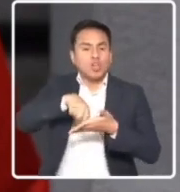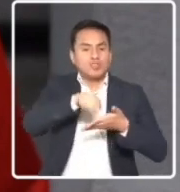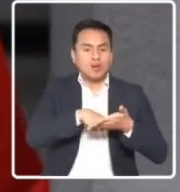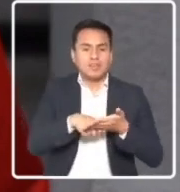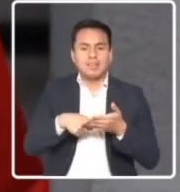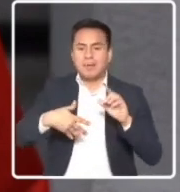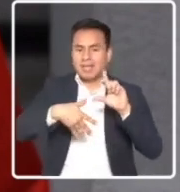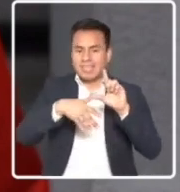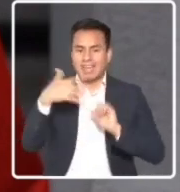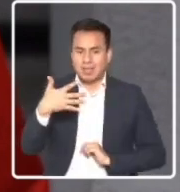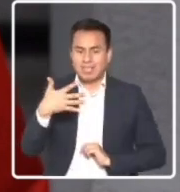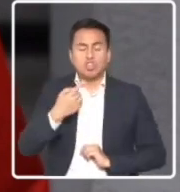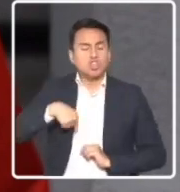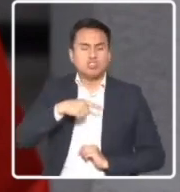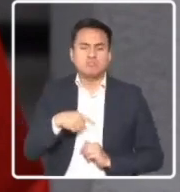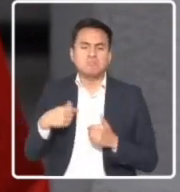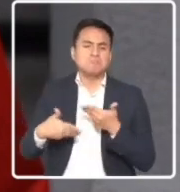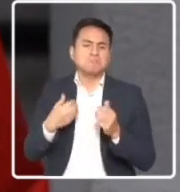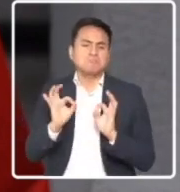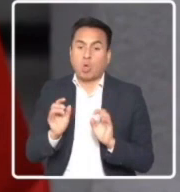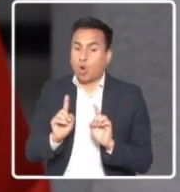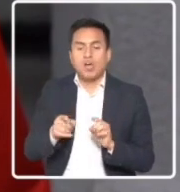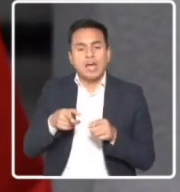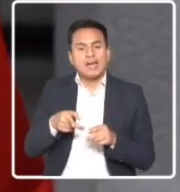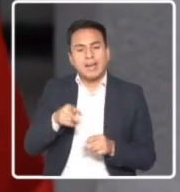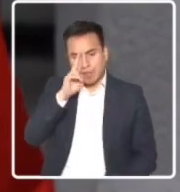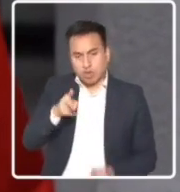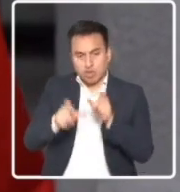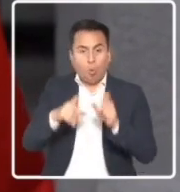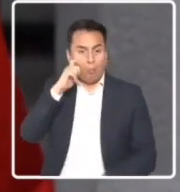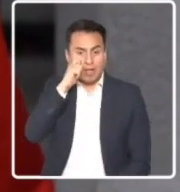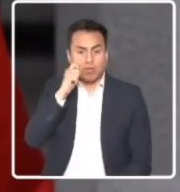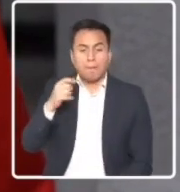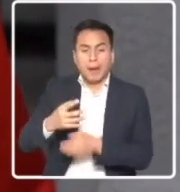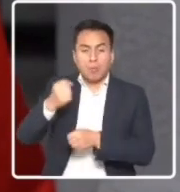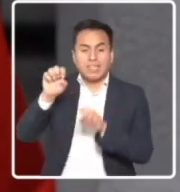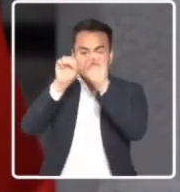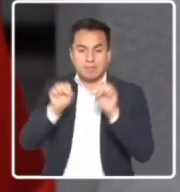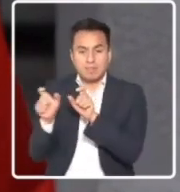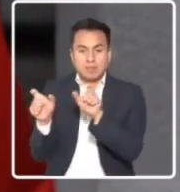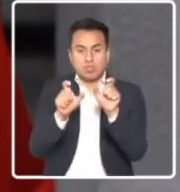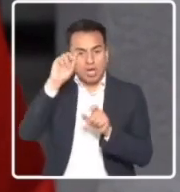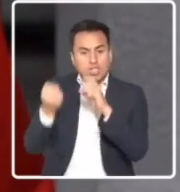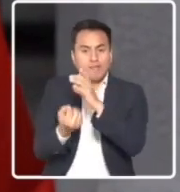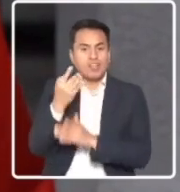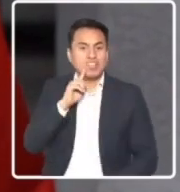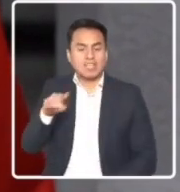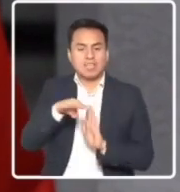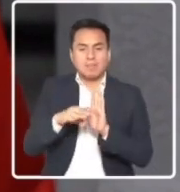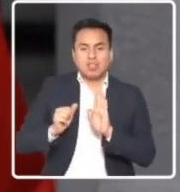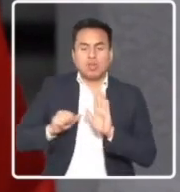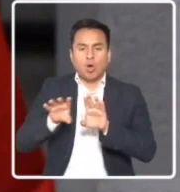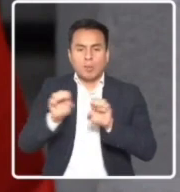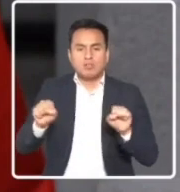relevantes para América Latina y que no podemos dar por sentado, que es el de respeto a los derechos humanos, ya que Paraguay tiene un sistema de seguimiento innovador de implementación